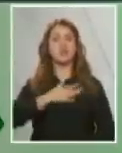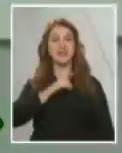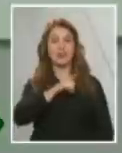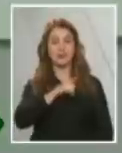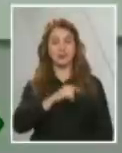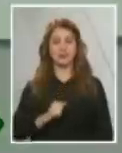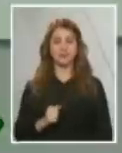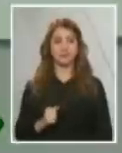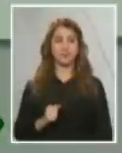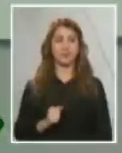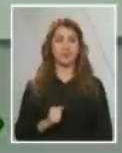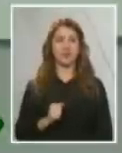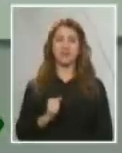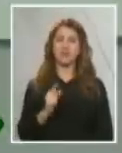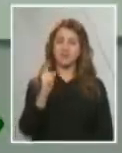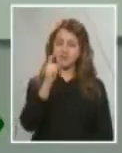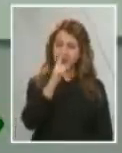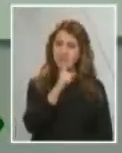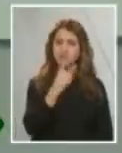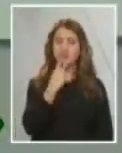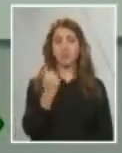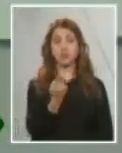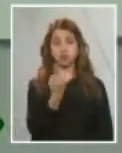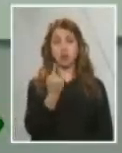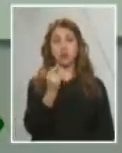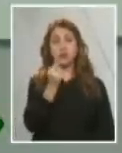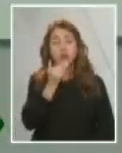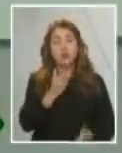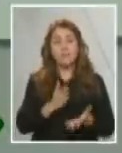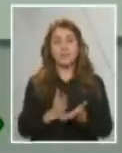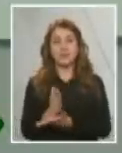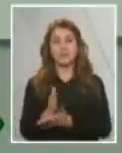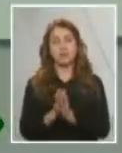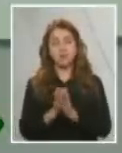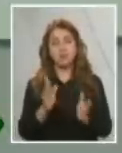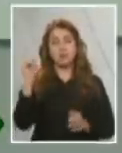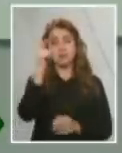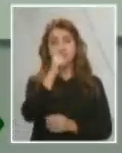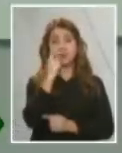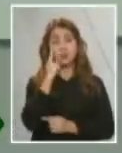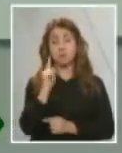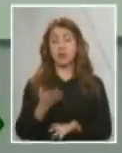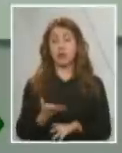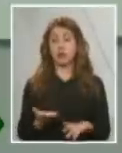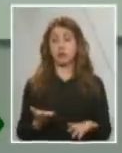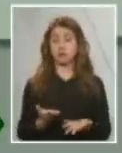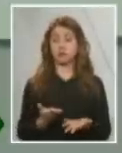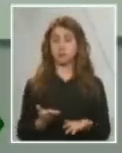eso? Cuesta, al principio, cuesta mucho, pero